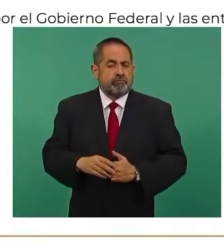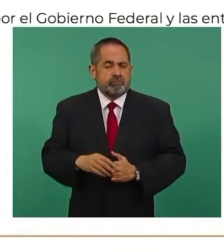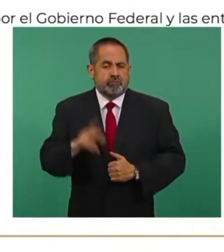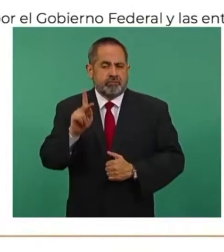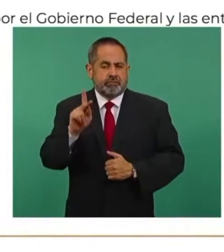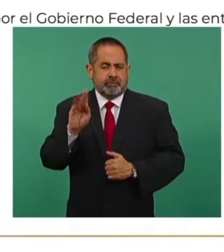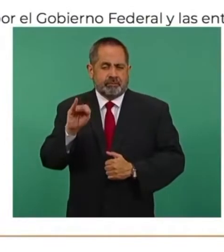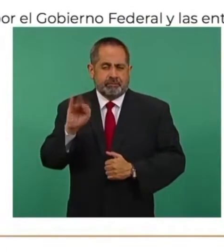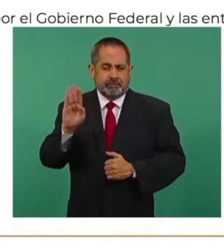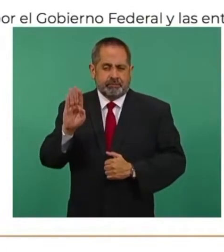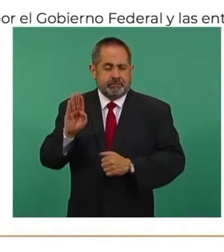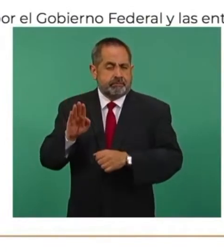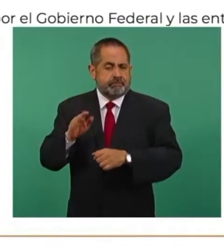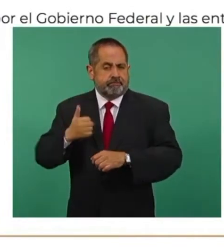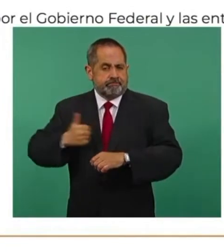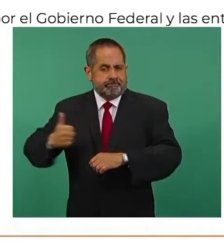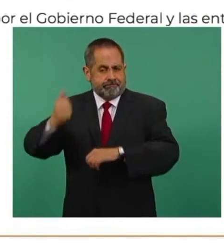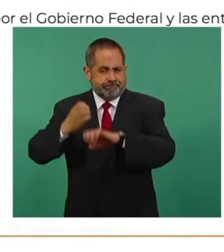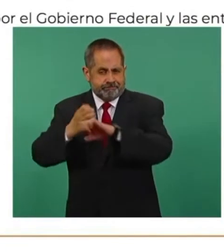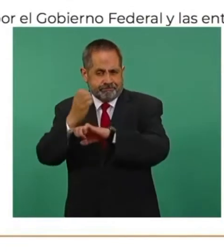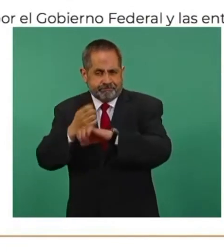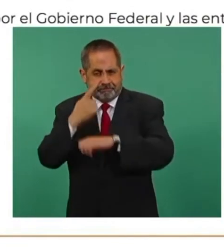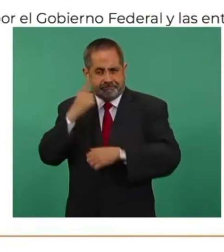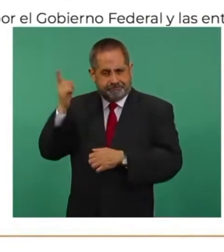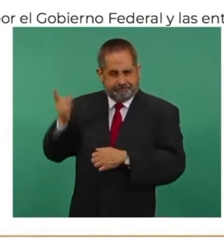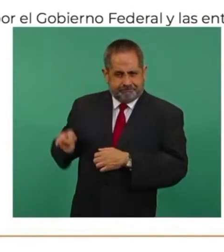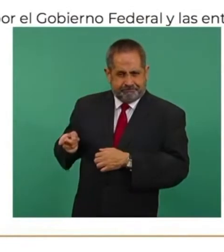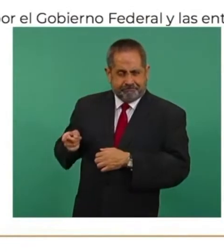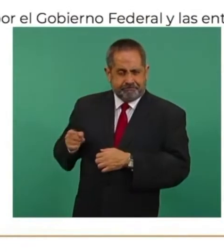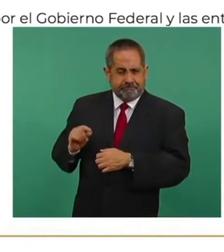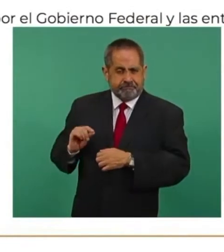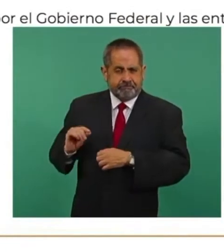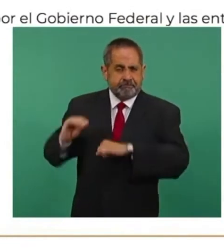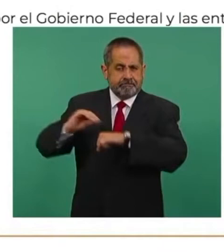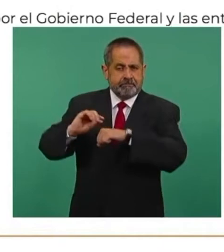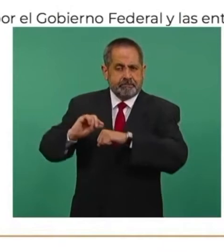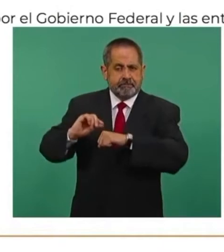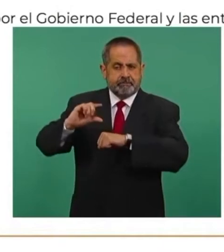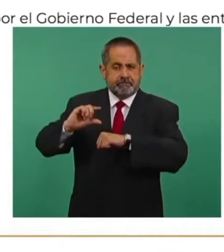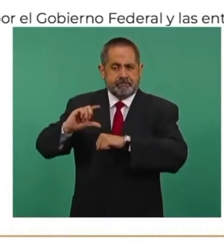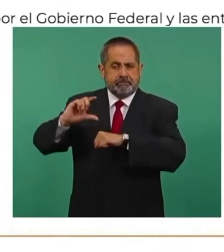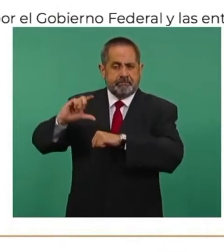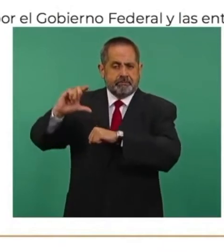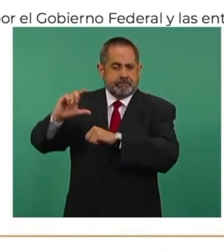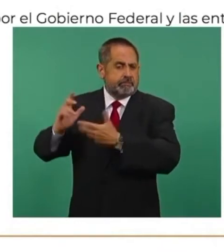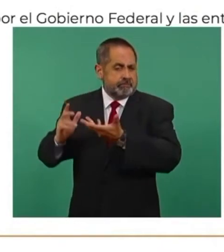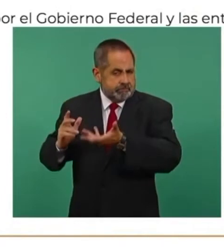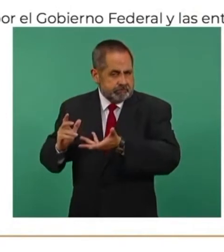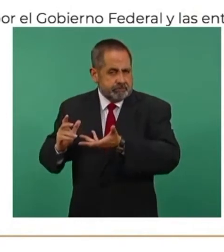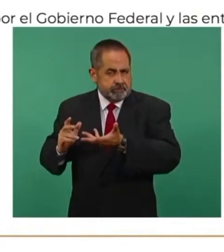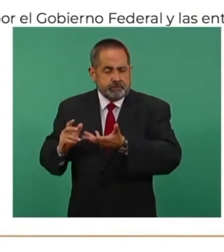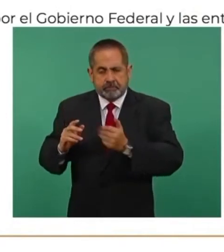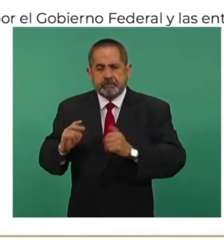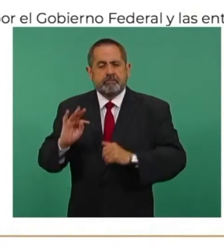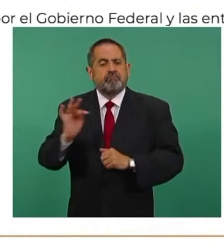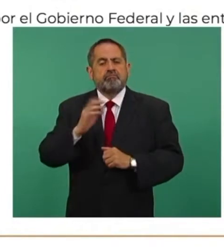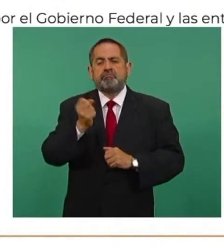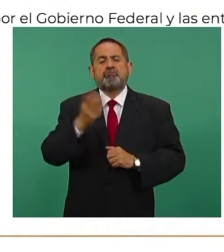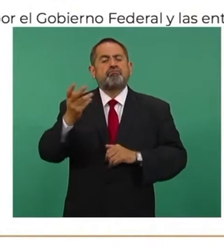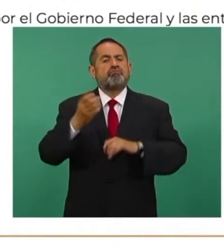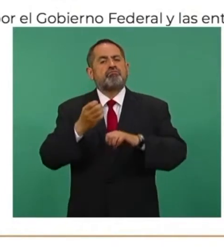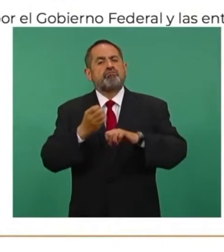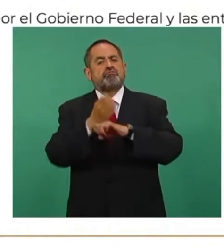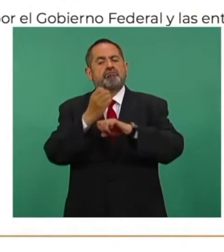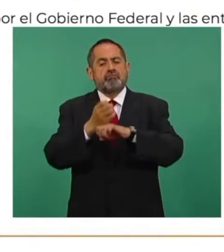etcétera, y ahí se ven los crecimientos de cada una de ellas. Entonces, son pues para algunos de estos estados